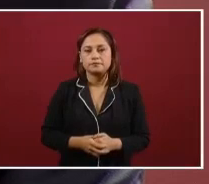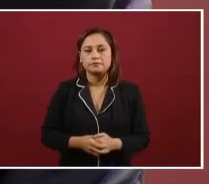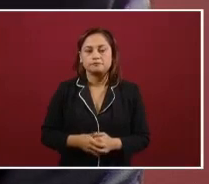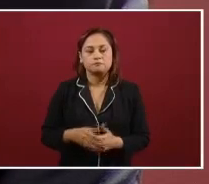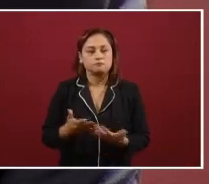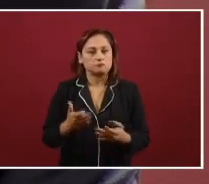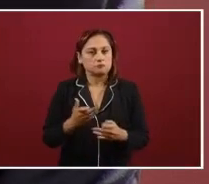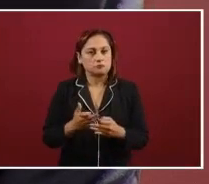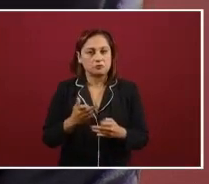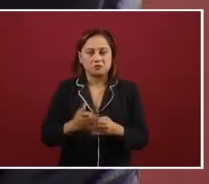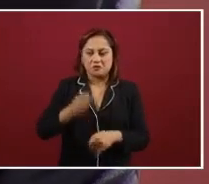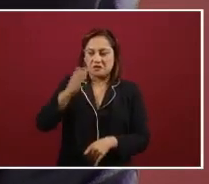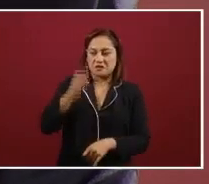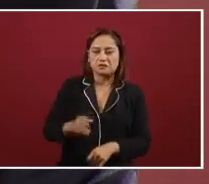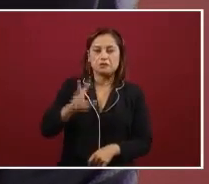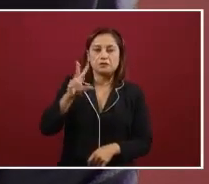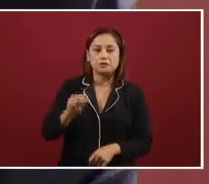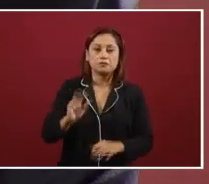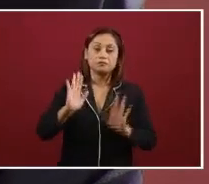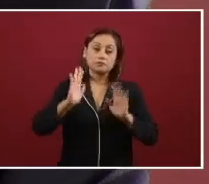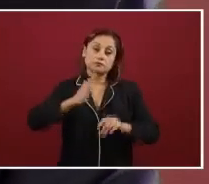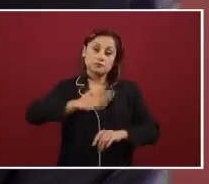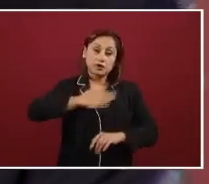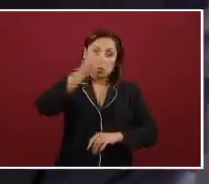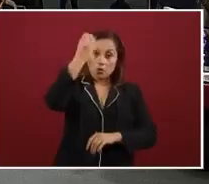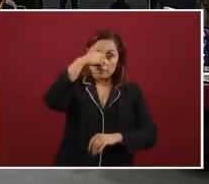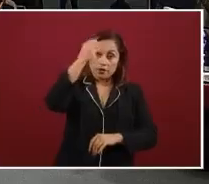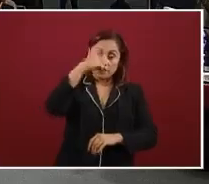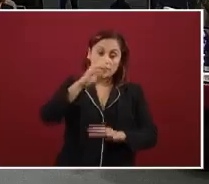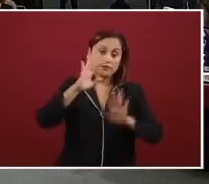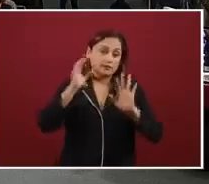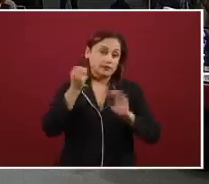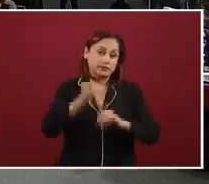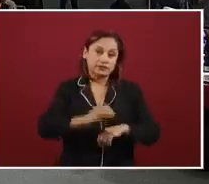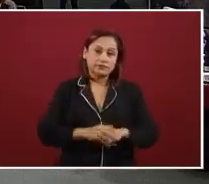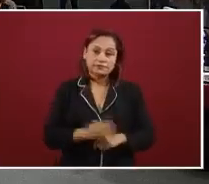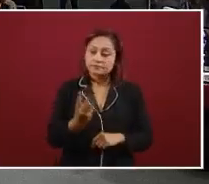Esa es mi opinión sobre eso. Vamos con tres mujeres.